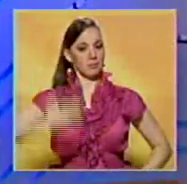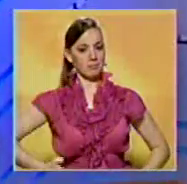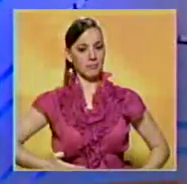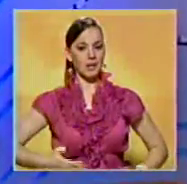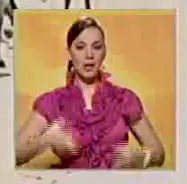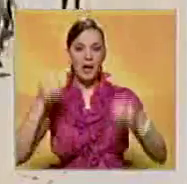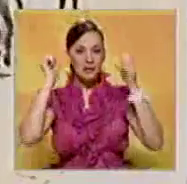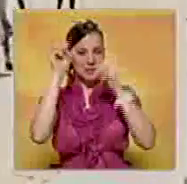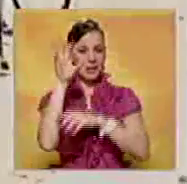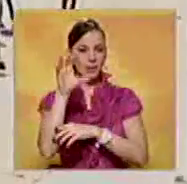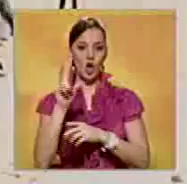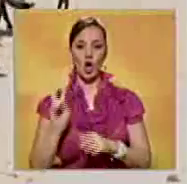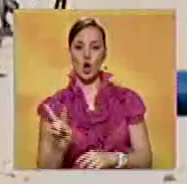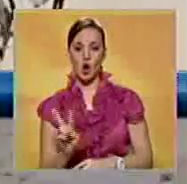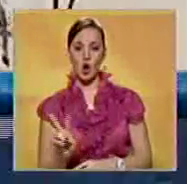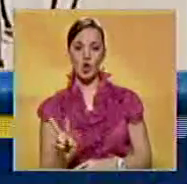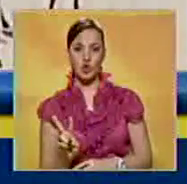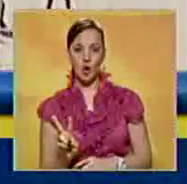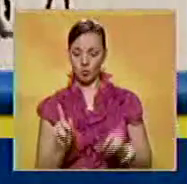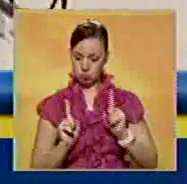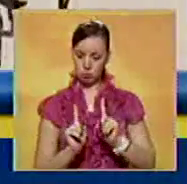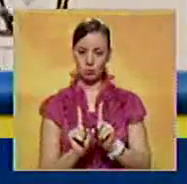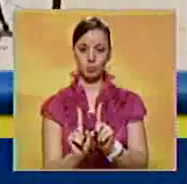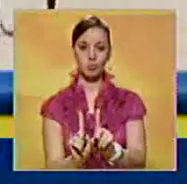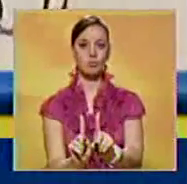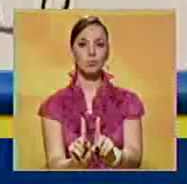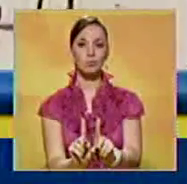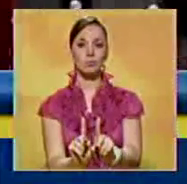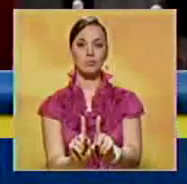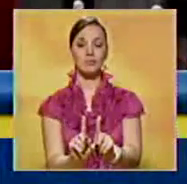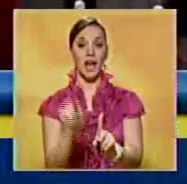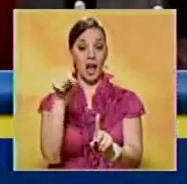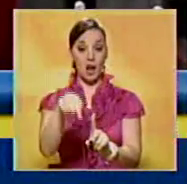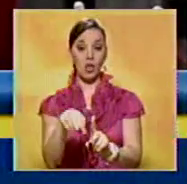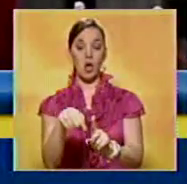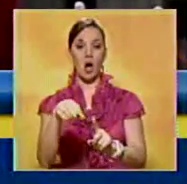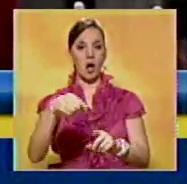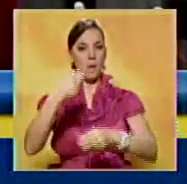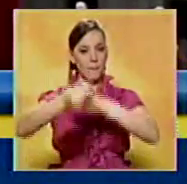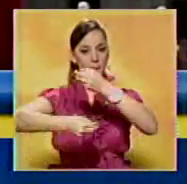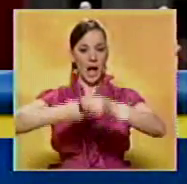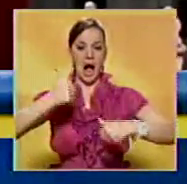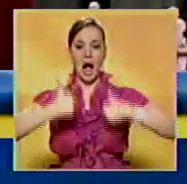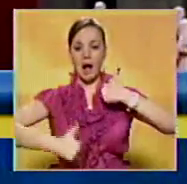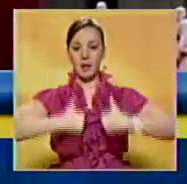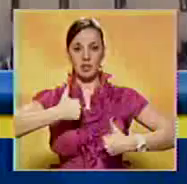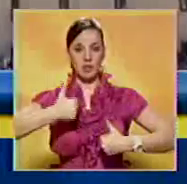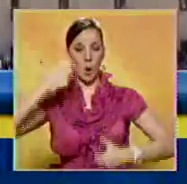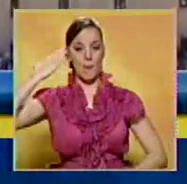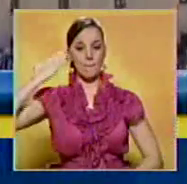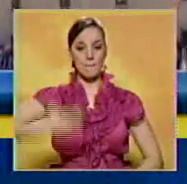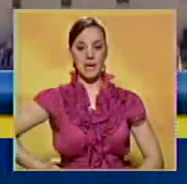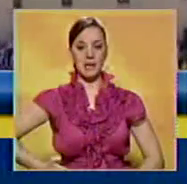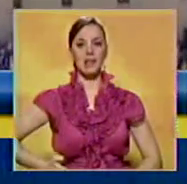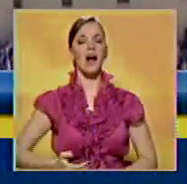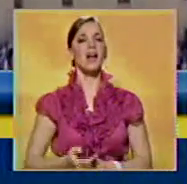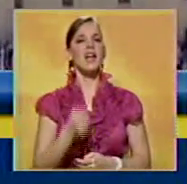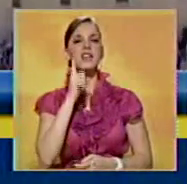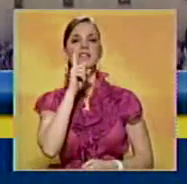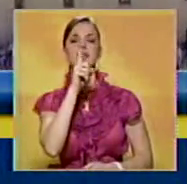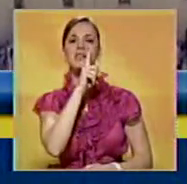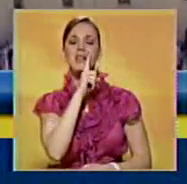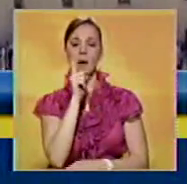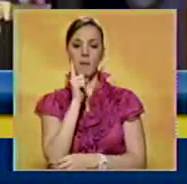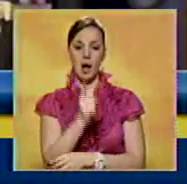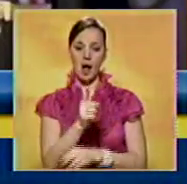se presentaron en el monasterio de San Lorenzo del Escorial para asistir a los actos militares previos a la reunión conocida como la Orden